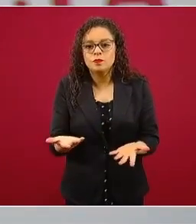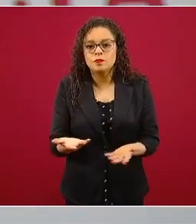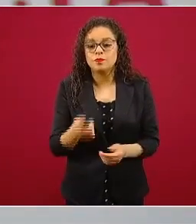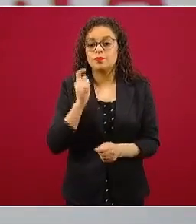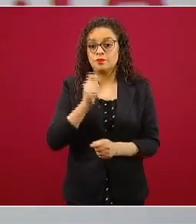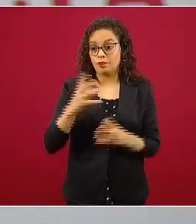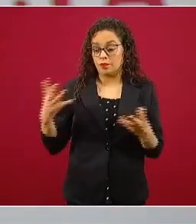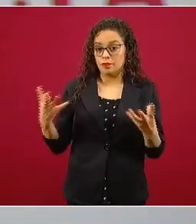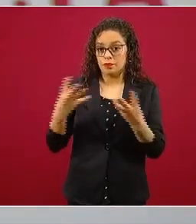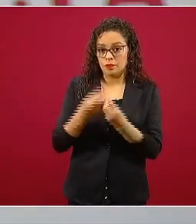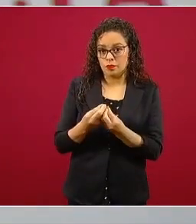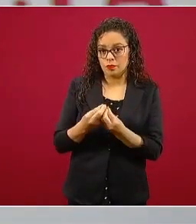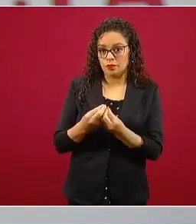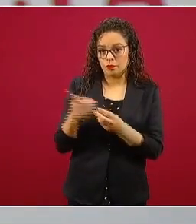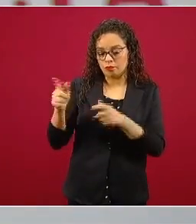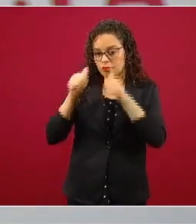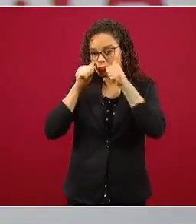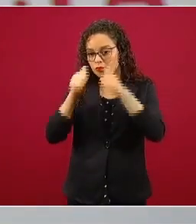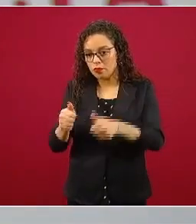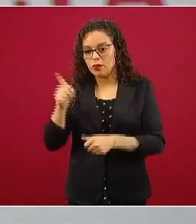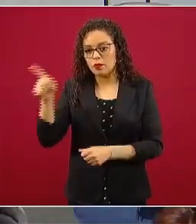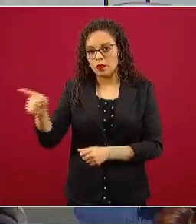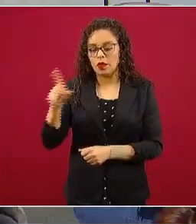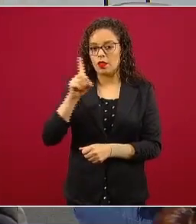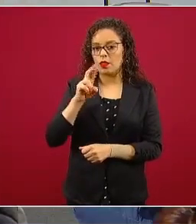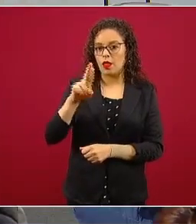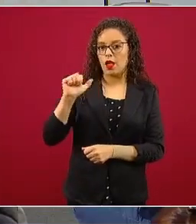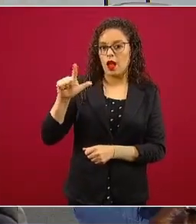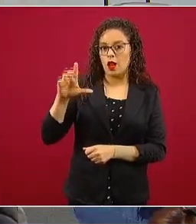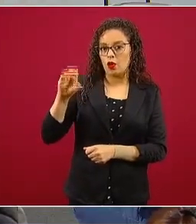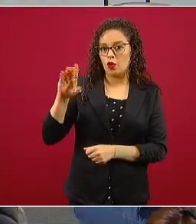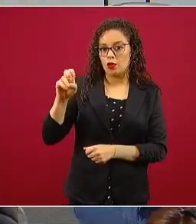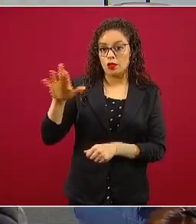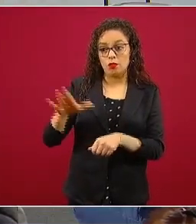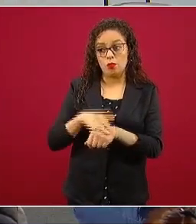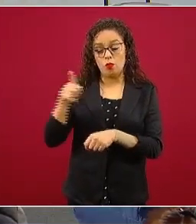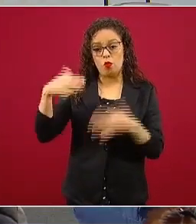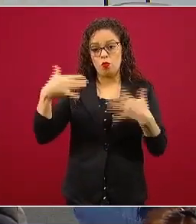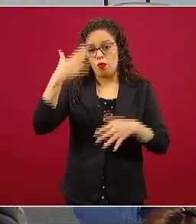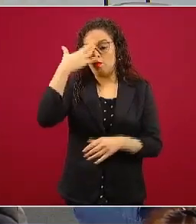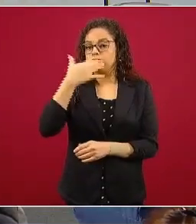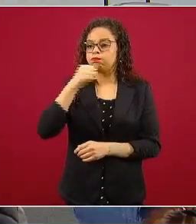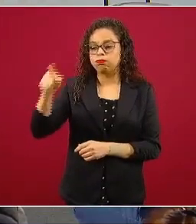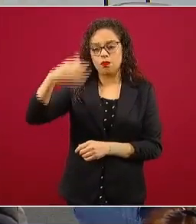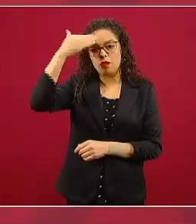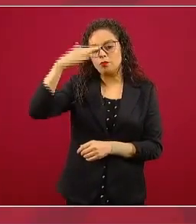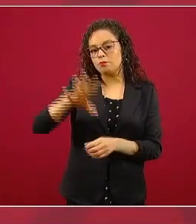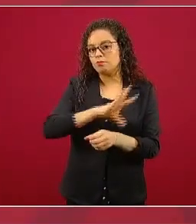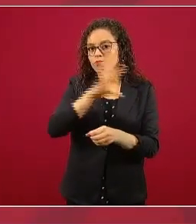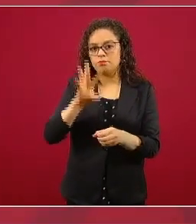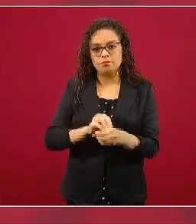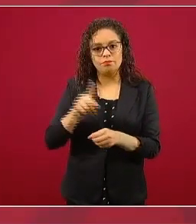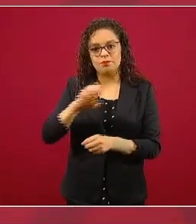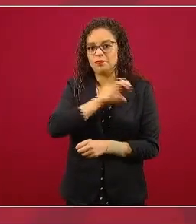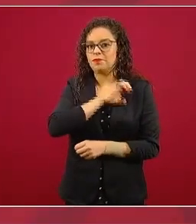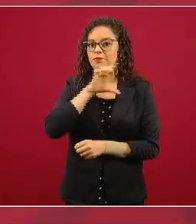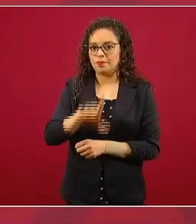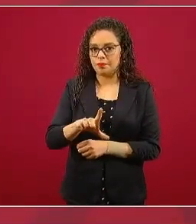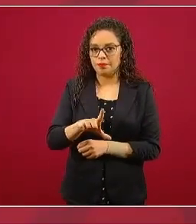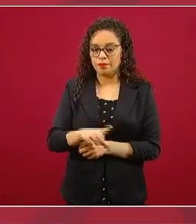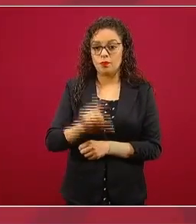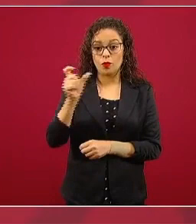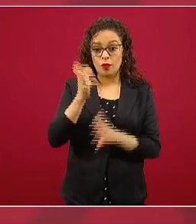Alcocer, quien además es un especialista en la materia, y les estaremos informando los resultados que